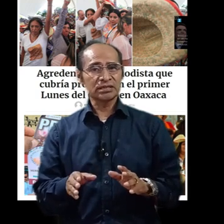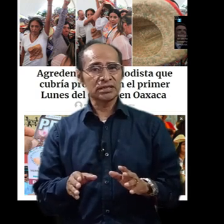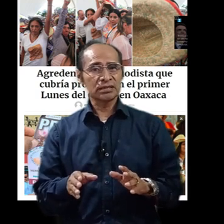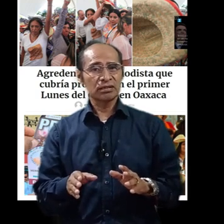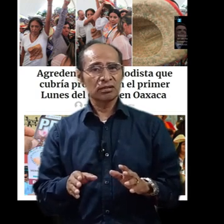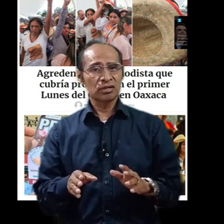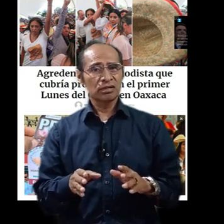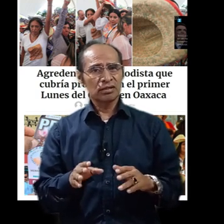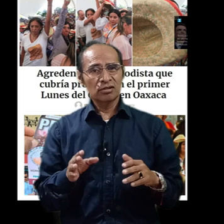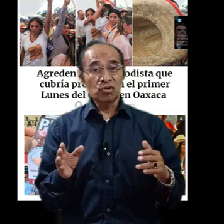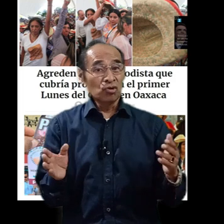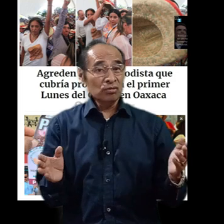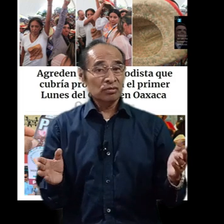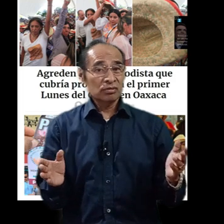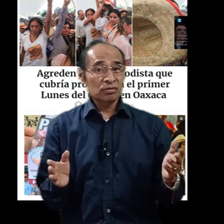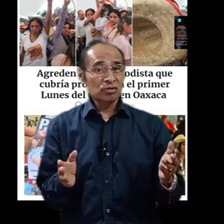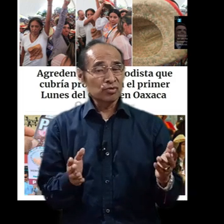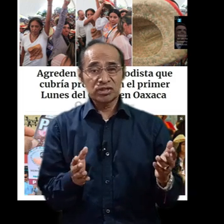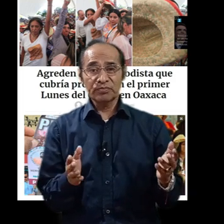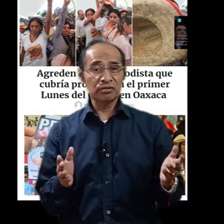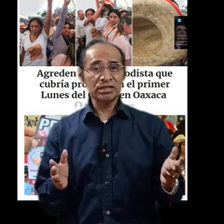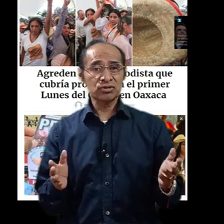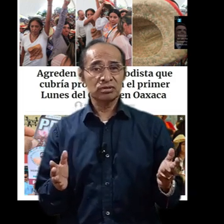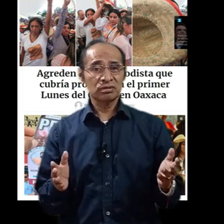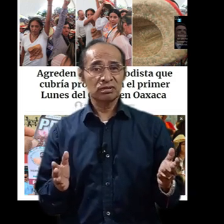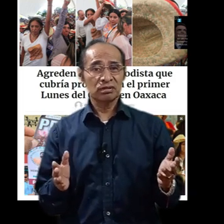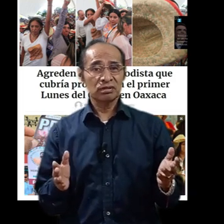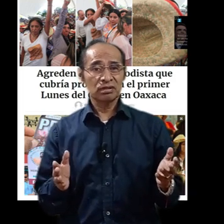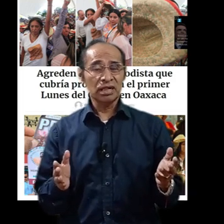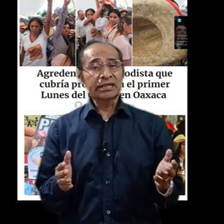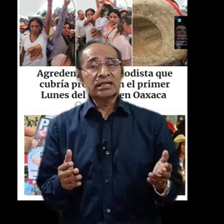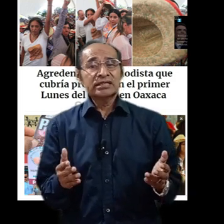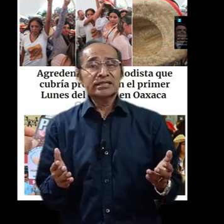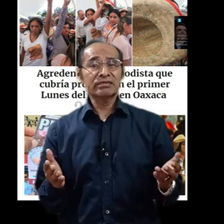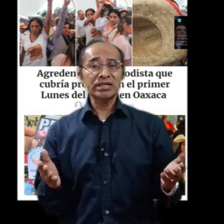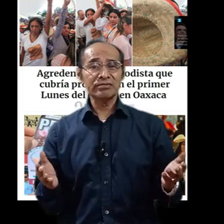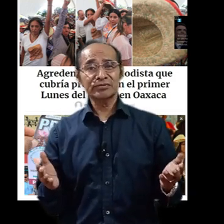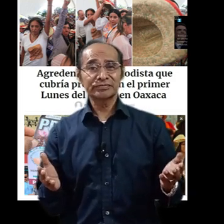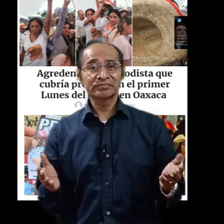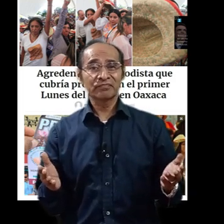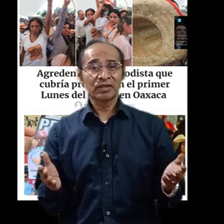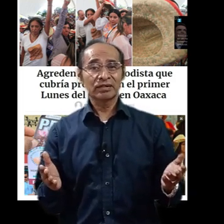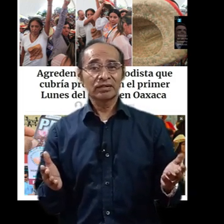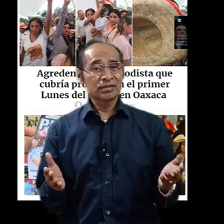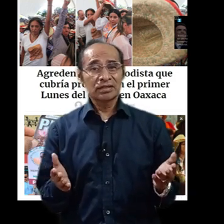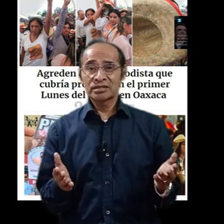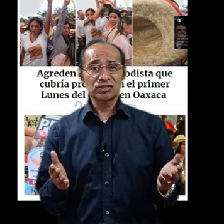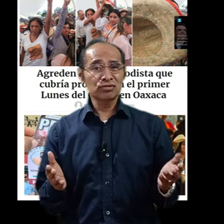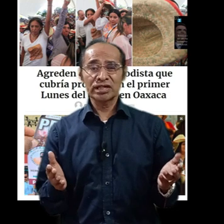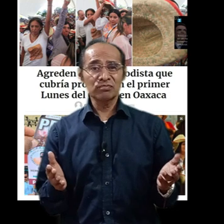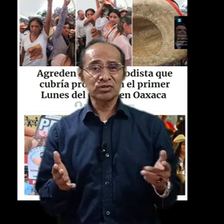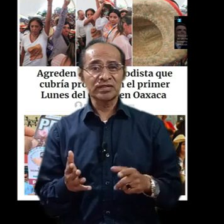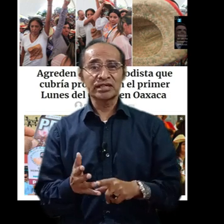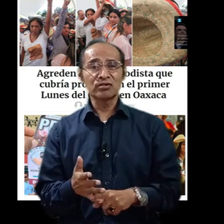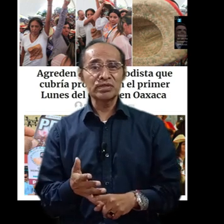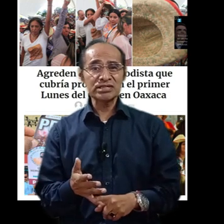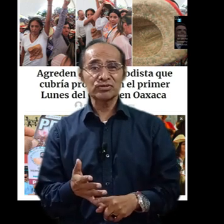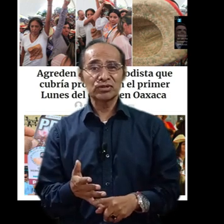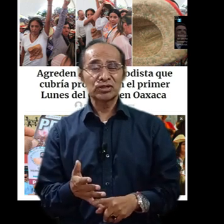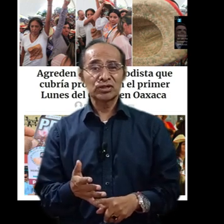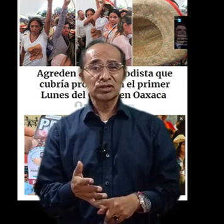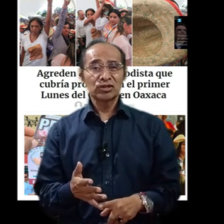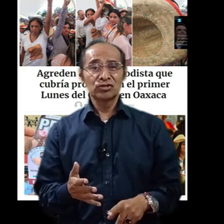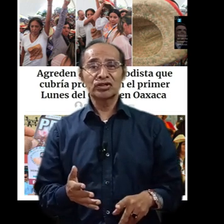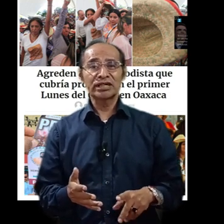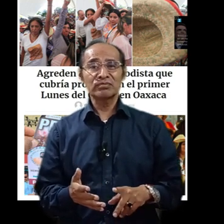a periodistas o como siempre lo he hecho A qué le tienen miedo Si no queremos